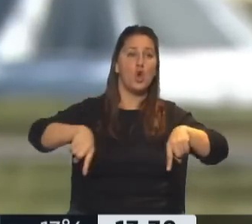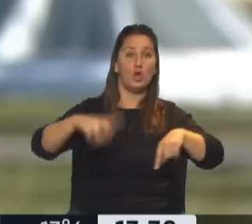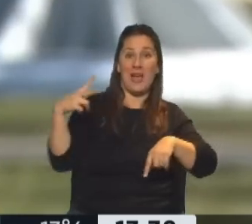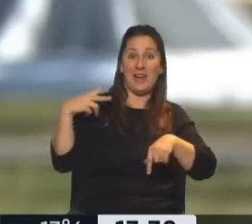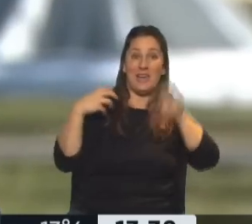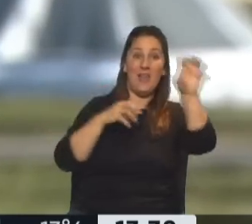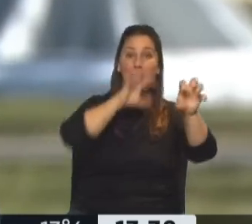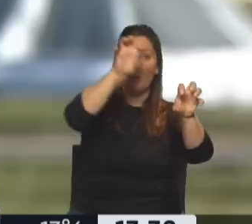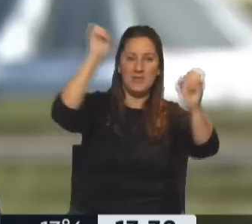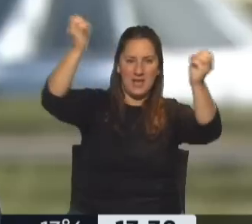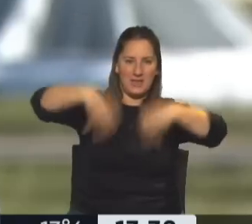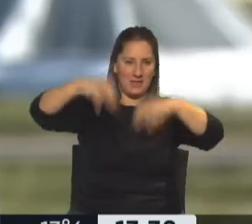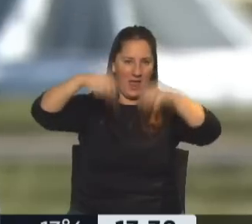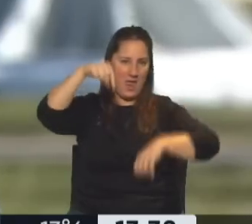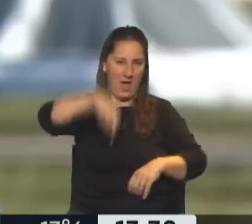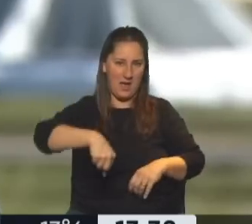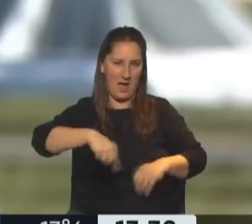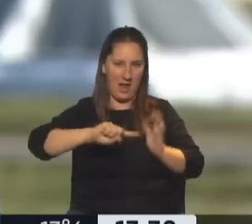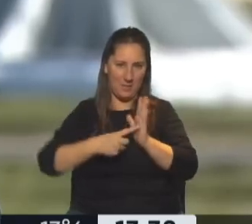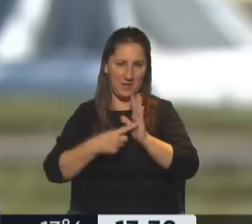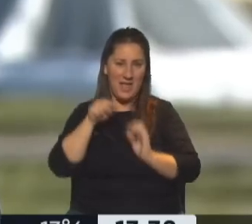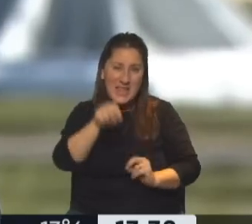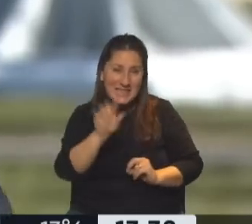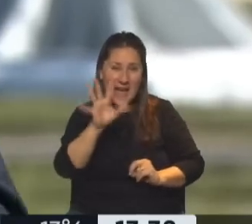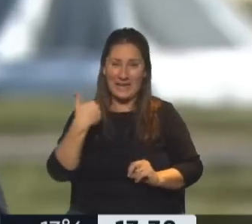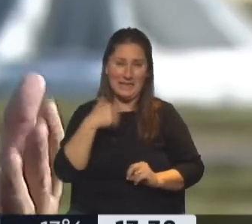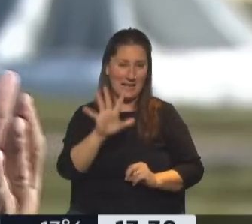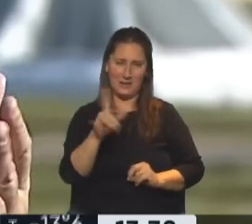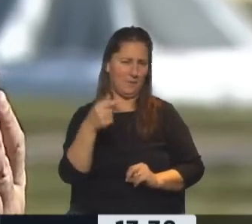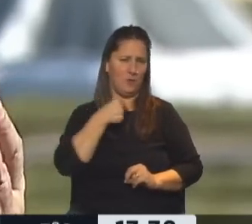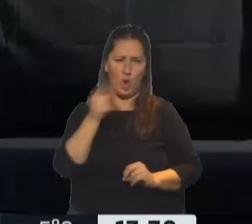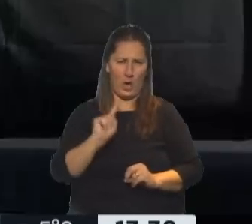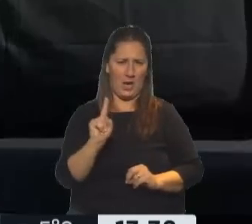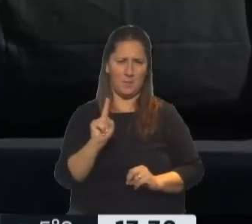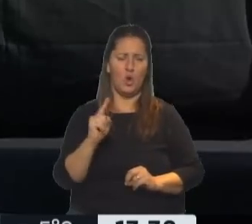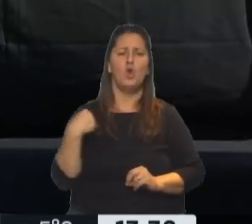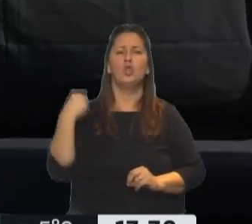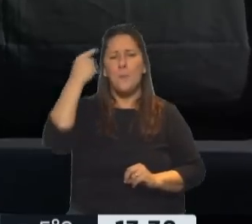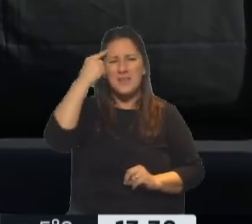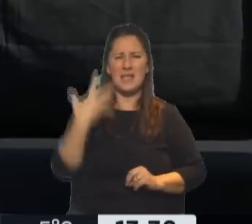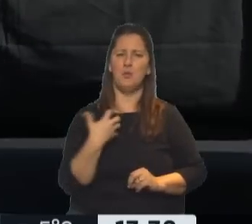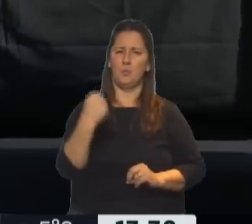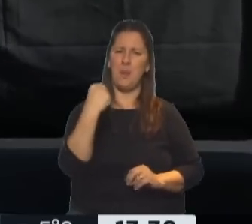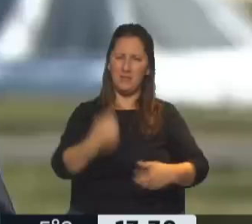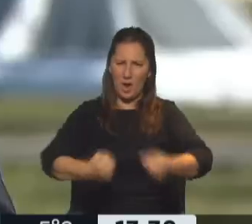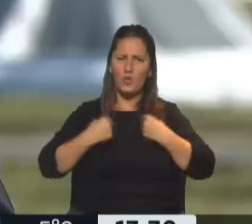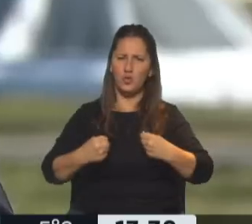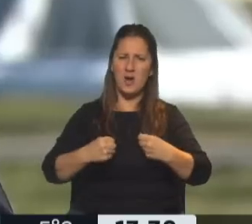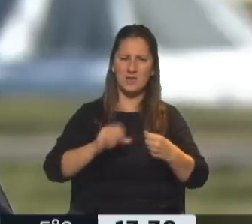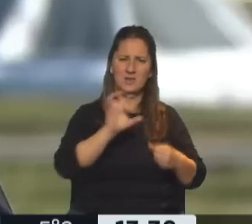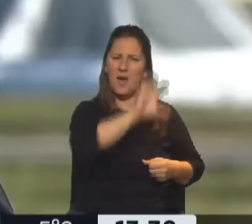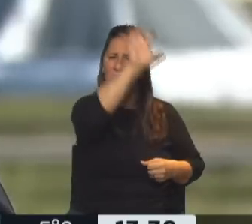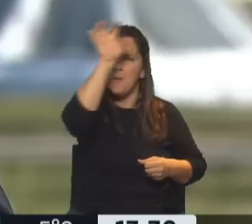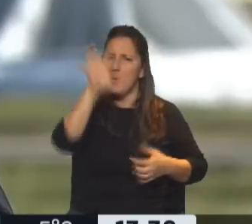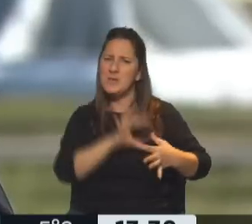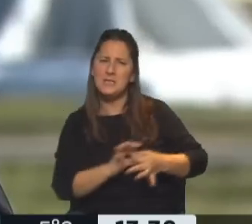del puerto salga. No creemos en eso. Nosotros creemos en una patria fuerte, con un cuerpo robusto, en cada